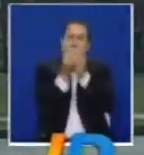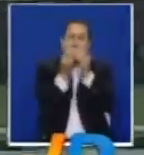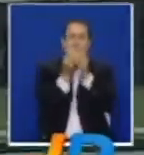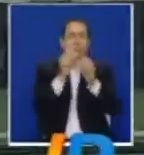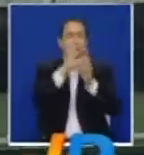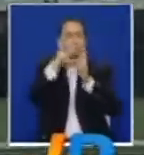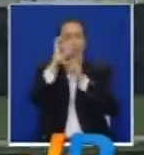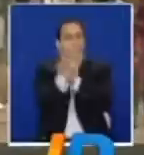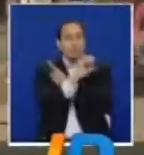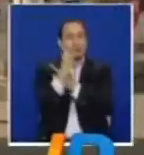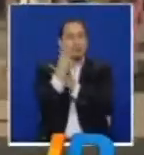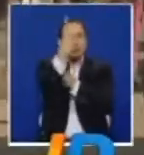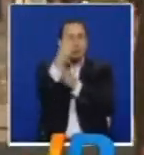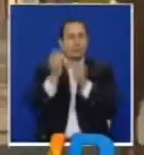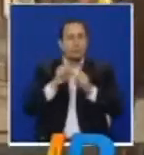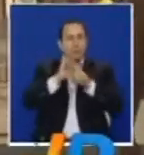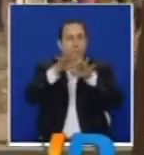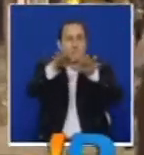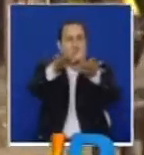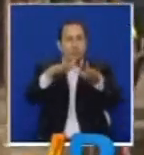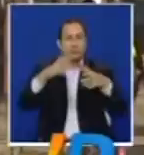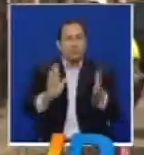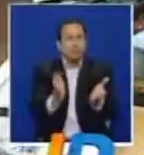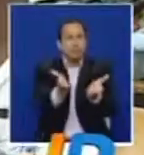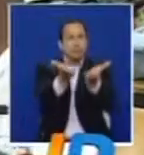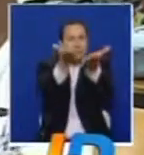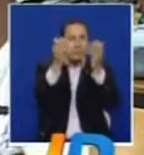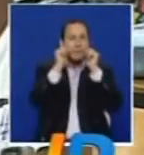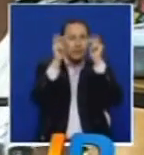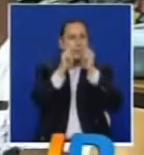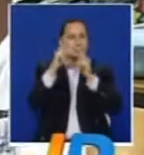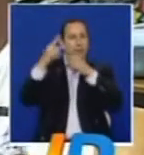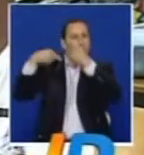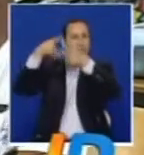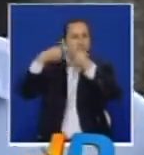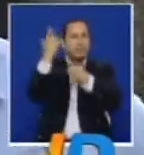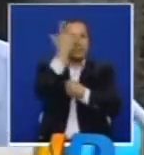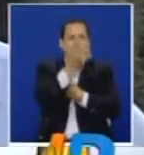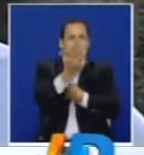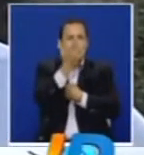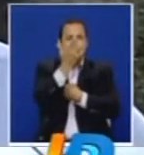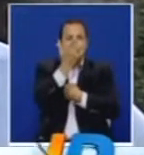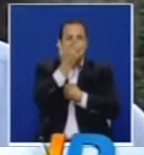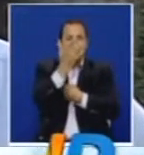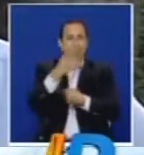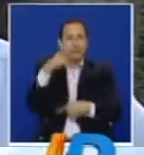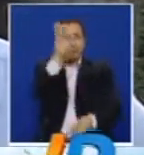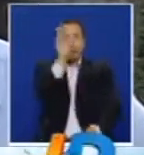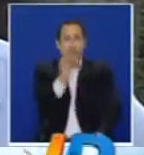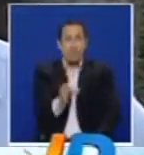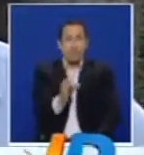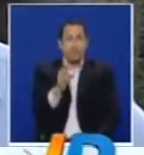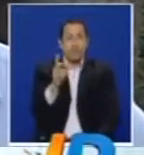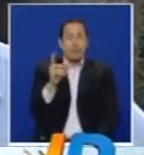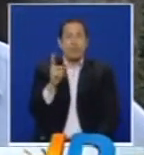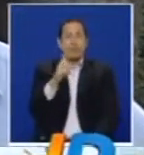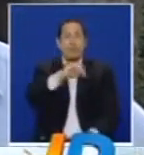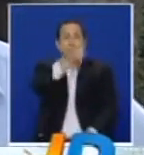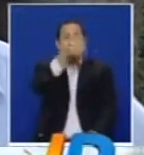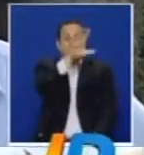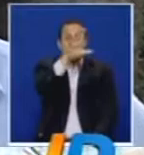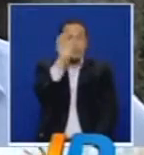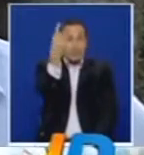políticas públicas para mejorar la situación de la población afro en Cali. Primera vez que se hace por fuera de África, esta es la tercera cumbre mundial de